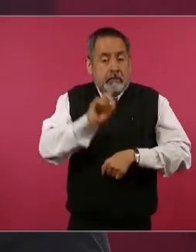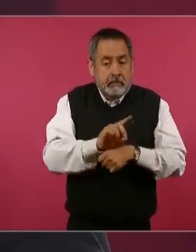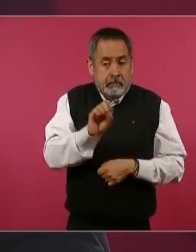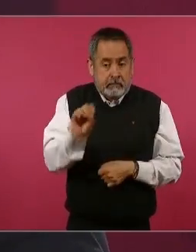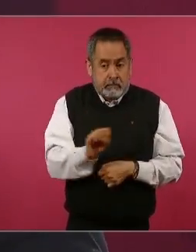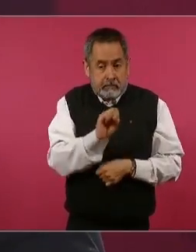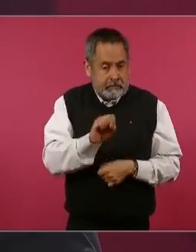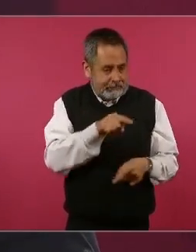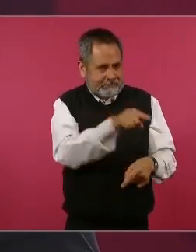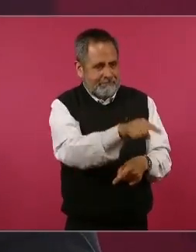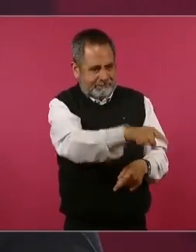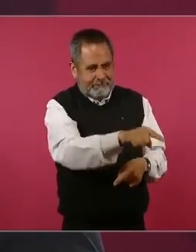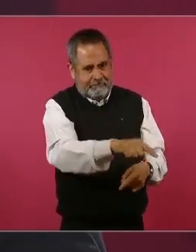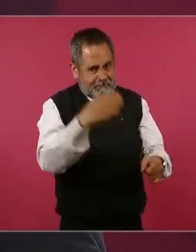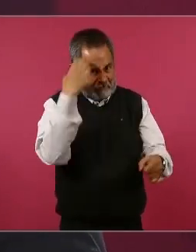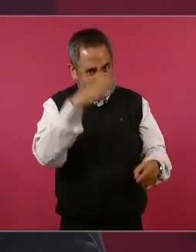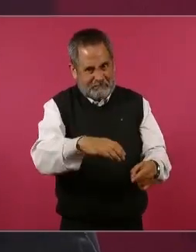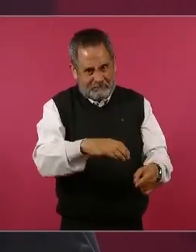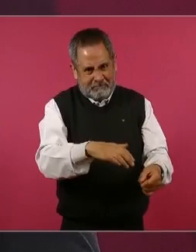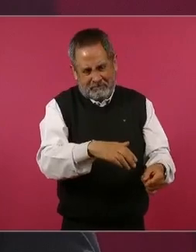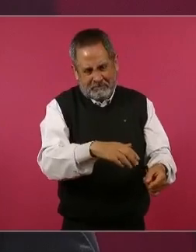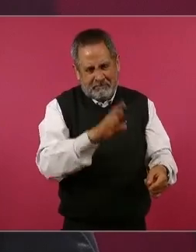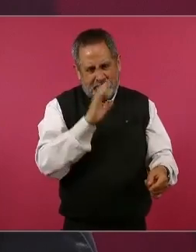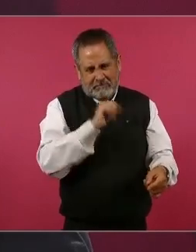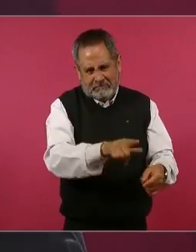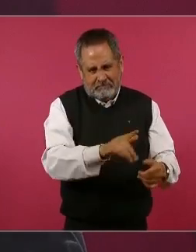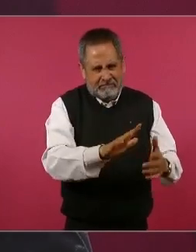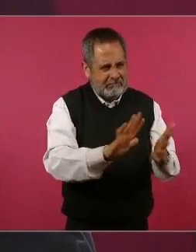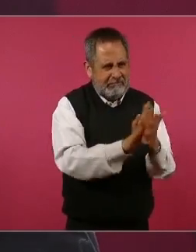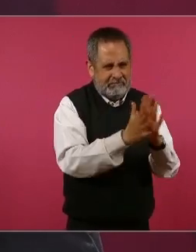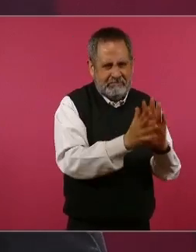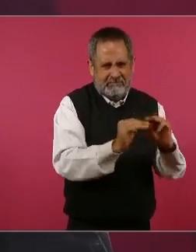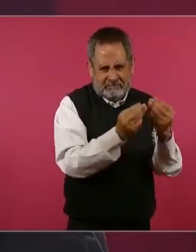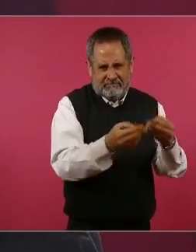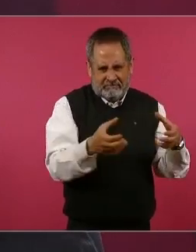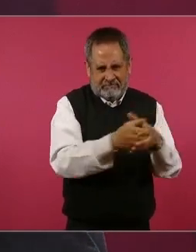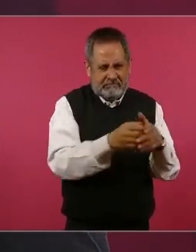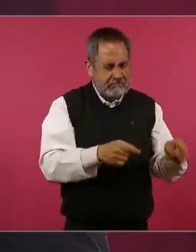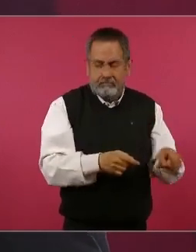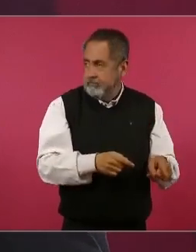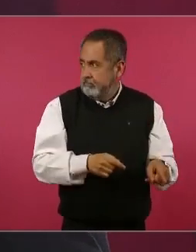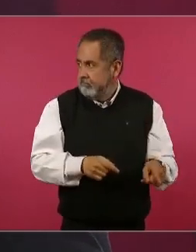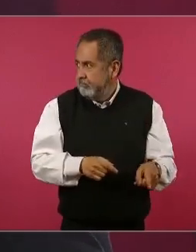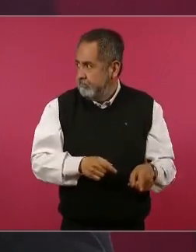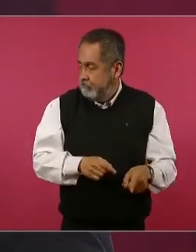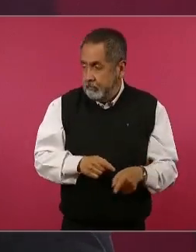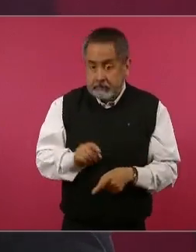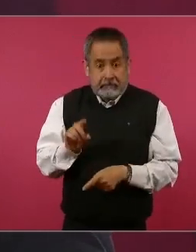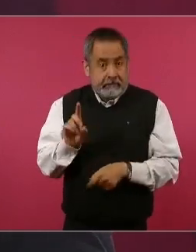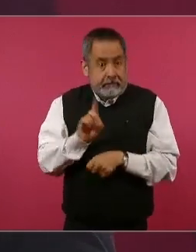presunto delincuente, ya sea de la delincuencia organizada o de la delincuencia de cuello blanco,